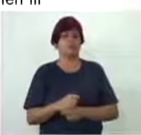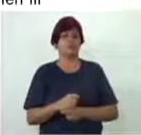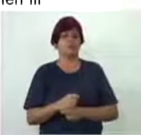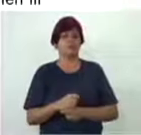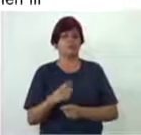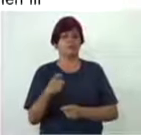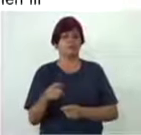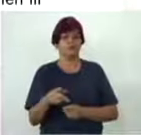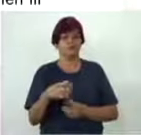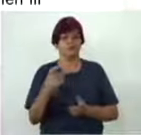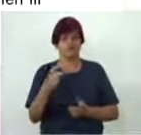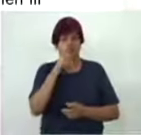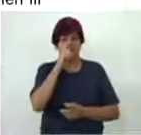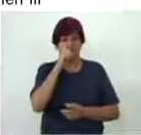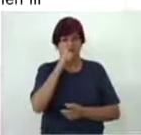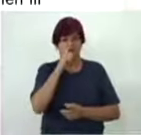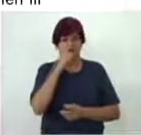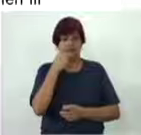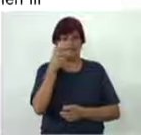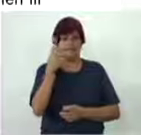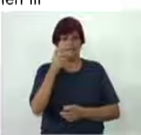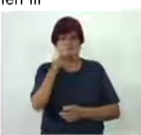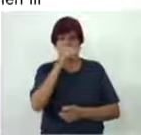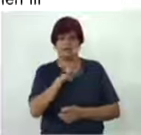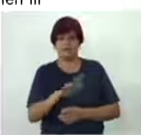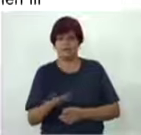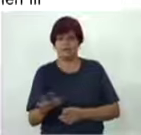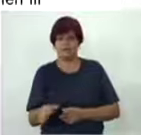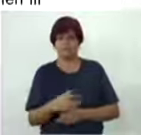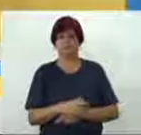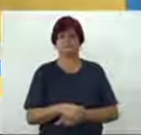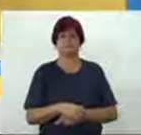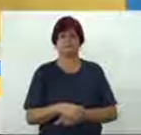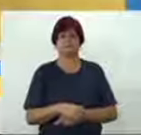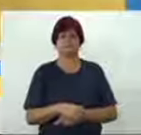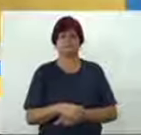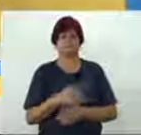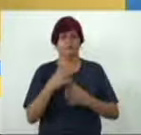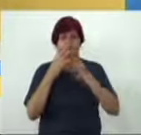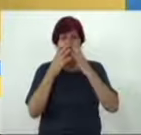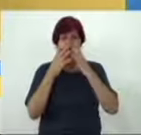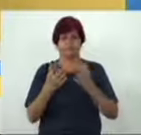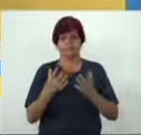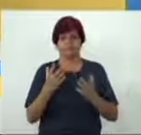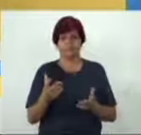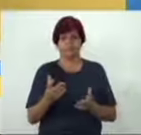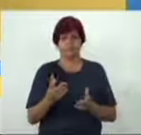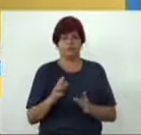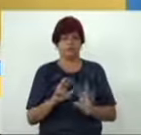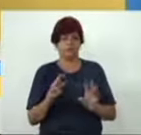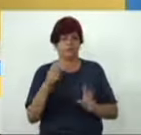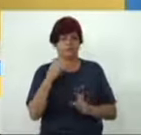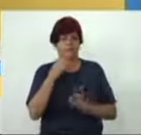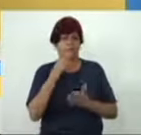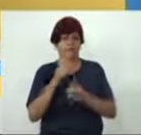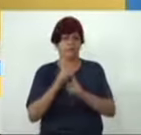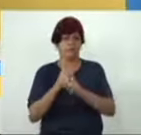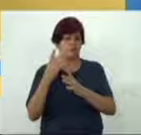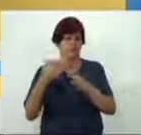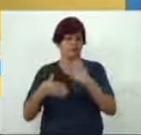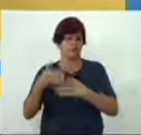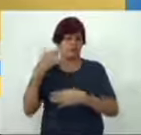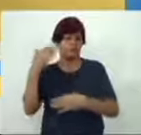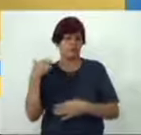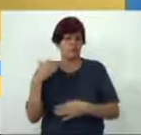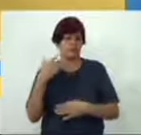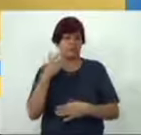en la edad de la primera infancia. Muy importante es, que ya lo habíamos visto en el encuentro anterior, que